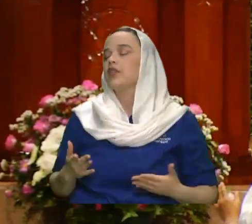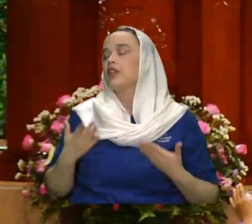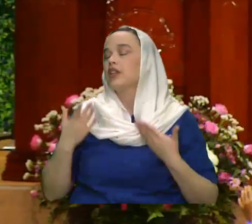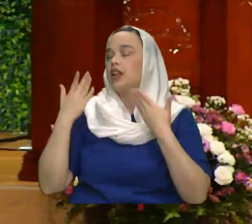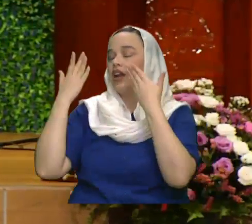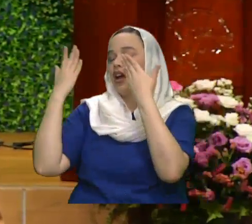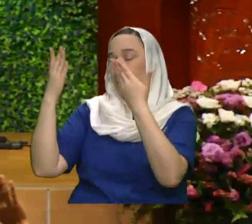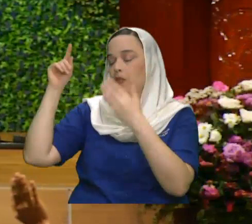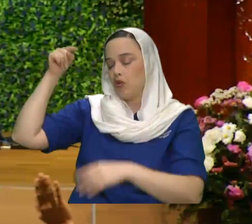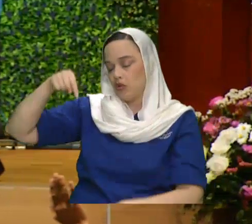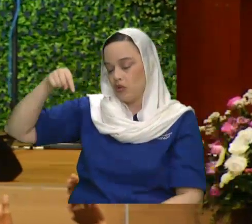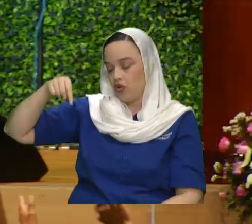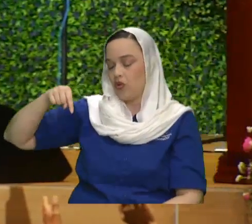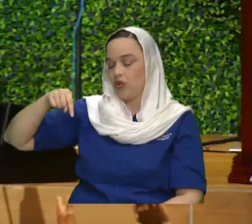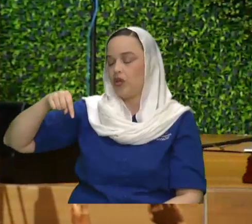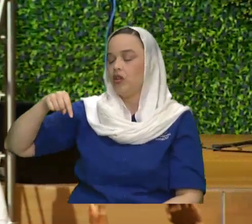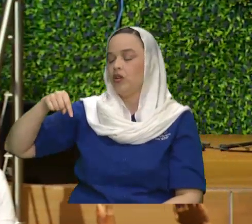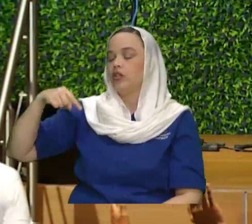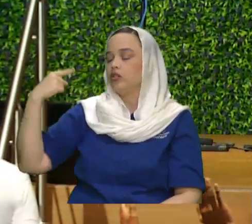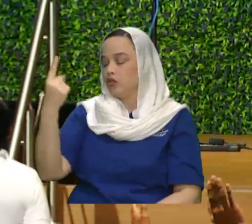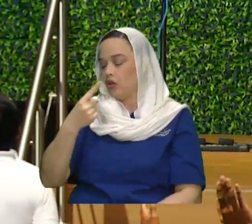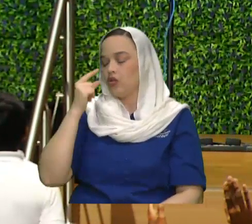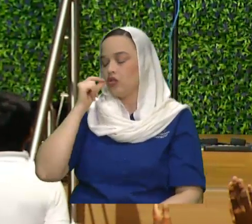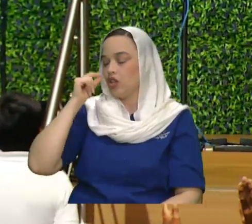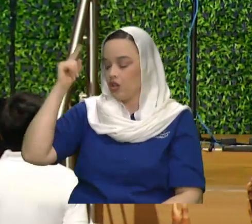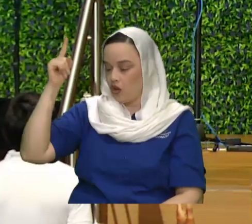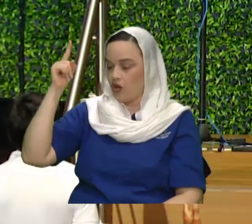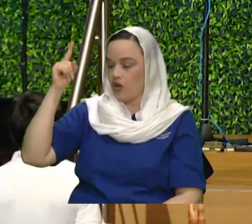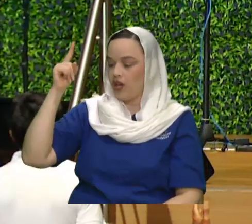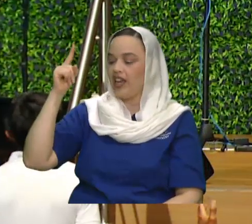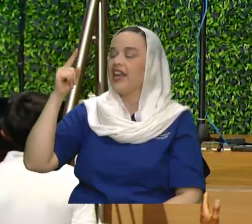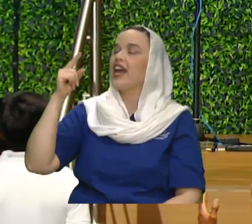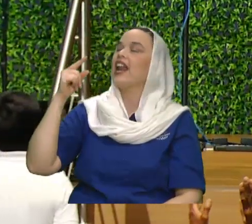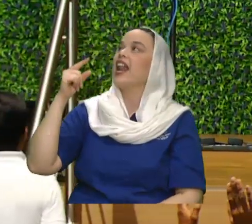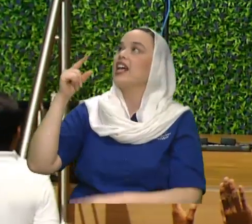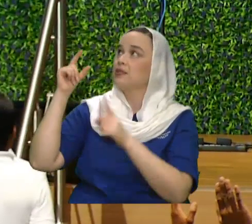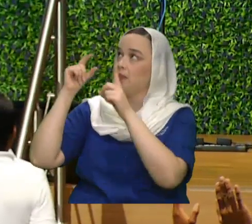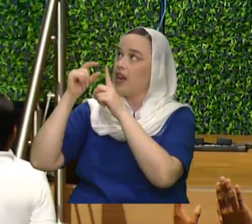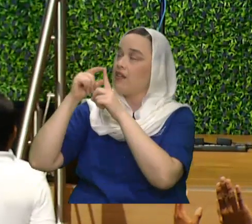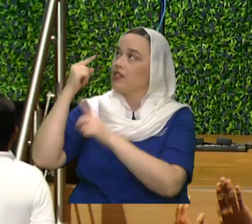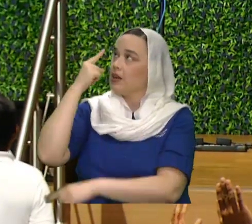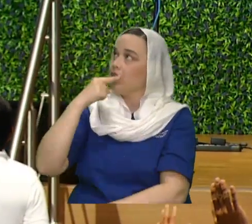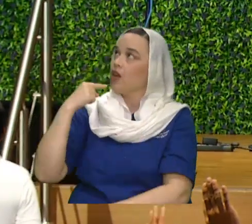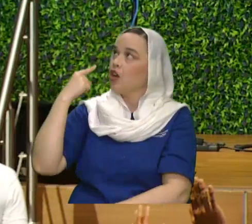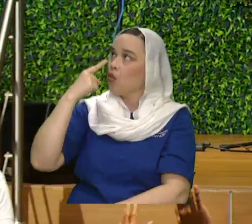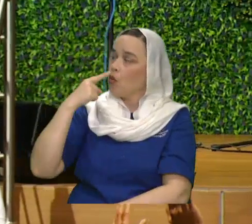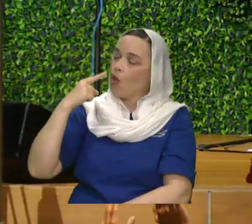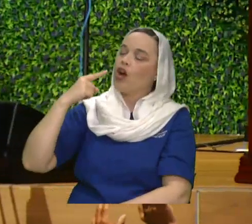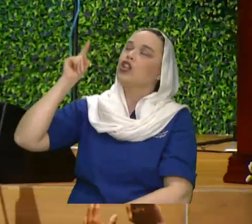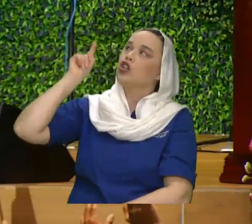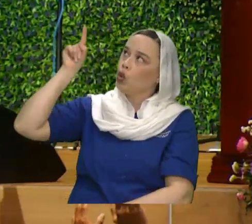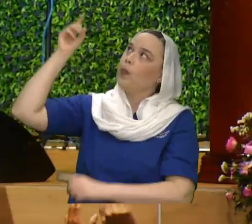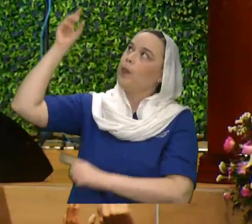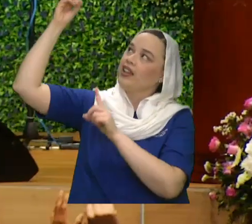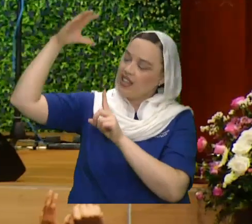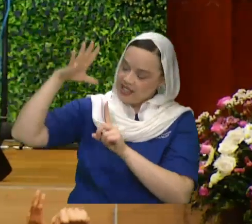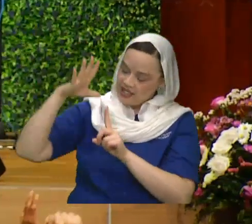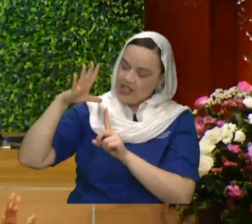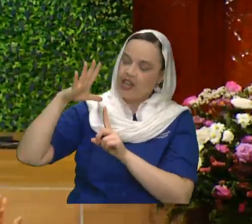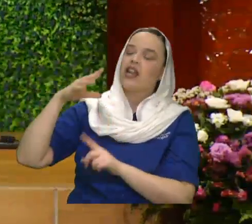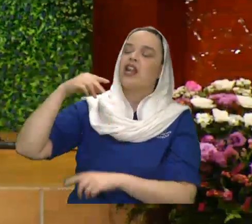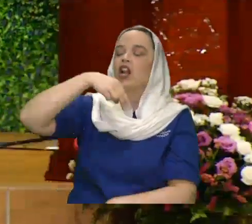para que te dirijas cada palabra que ha de salir de mi boca en el nombre del padre del hijo y del espíritu santo